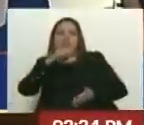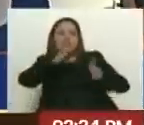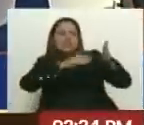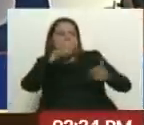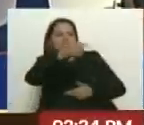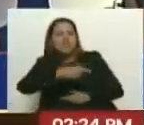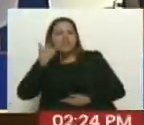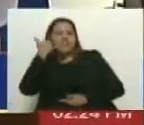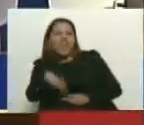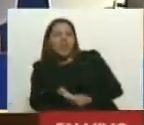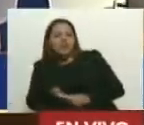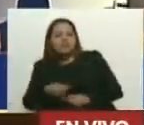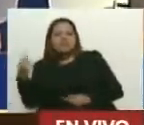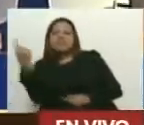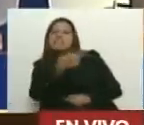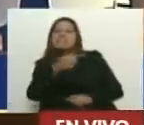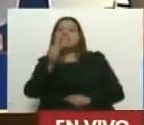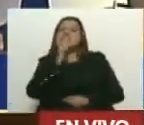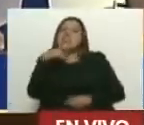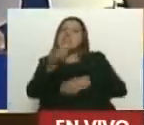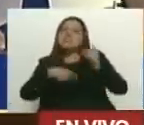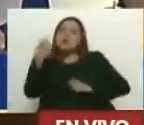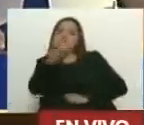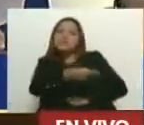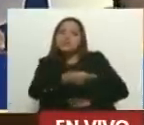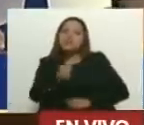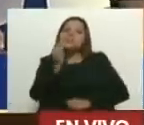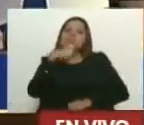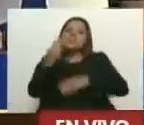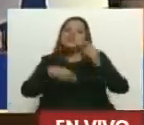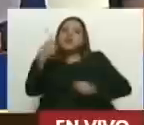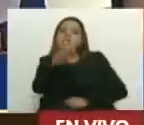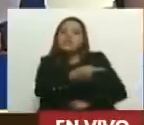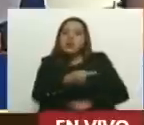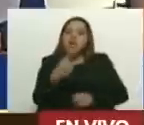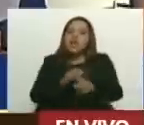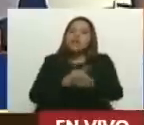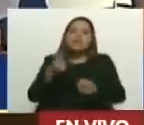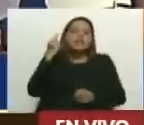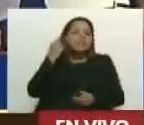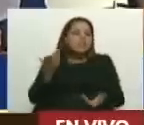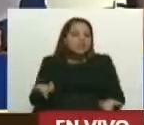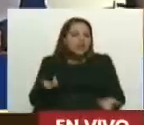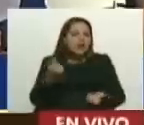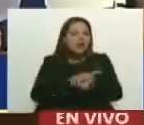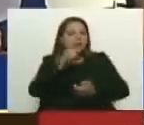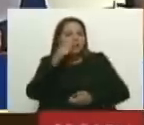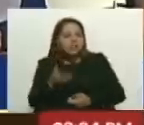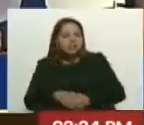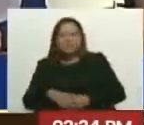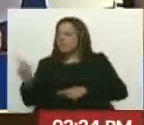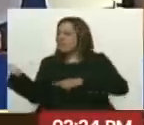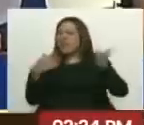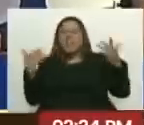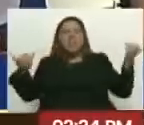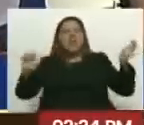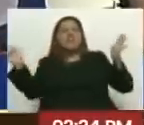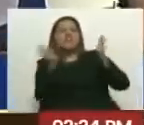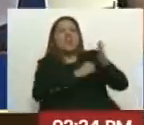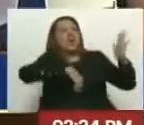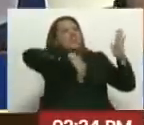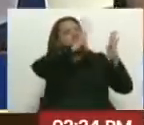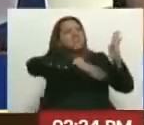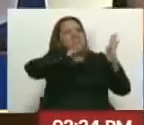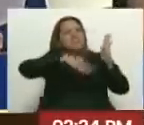horroroso? ¿Quién hizo eso? ¿Quién hizo eso, hermanito o hermanita? Vayan a pintar eso en